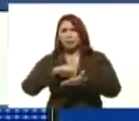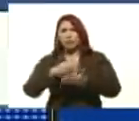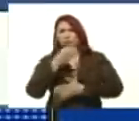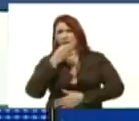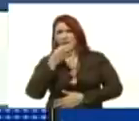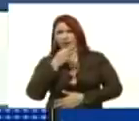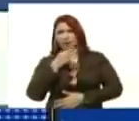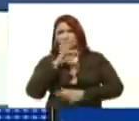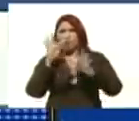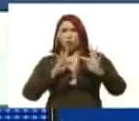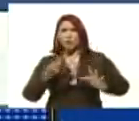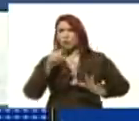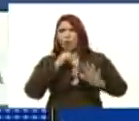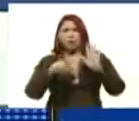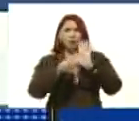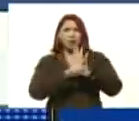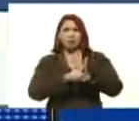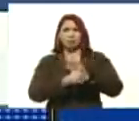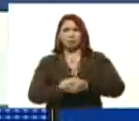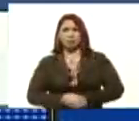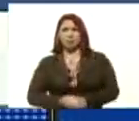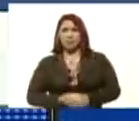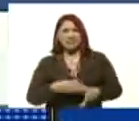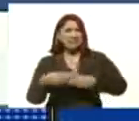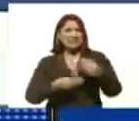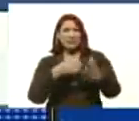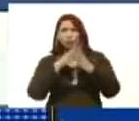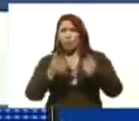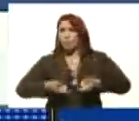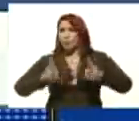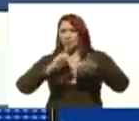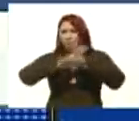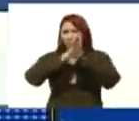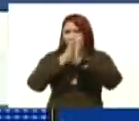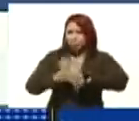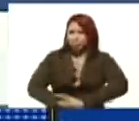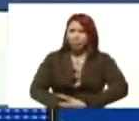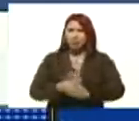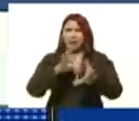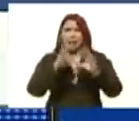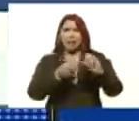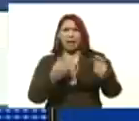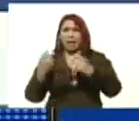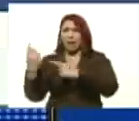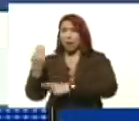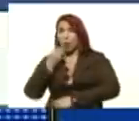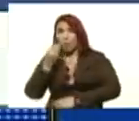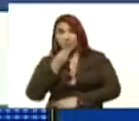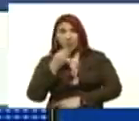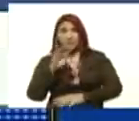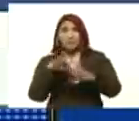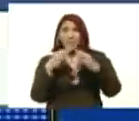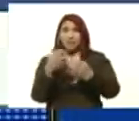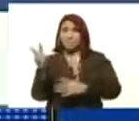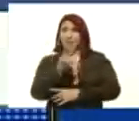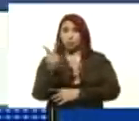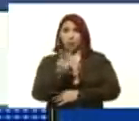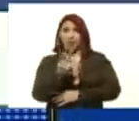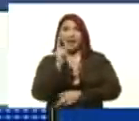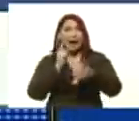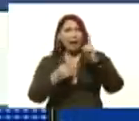ilegal e inhumana. Hicieron todo lo posible para destruir los CLAP, que es el alimento de la familia venezolana. Es